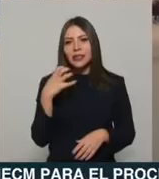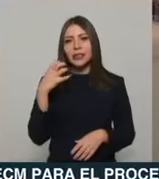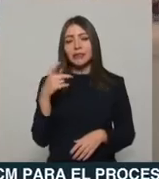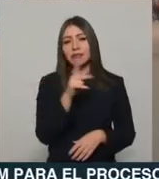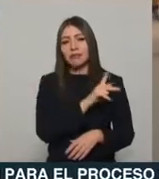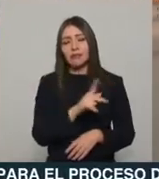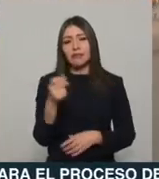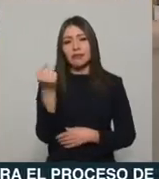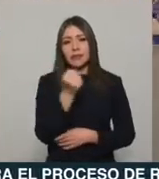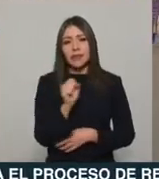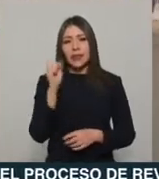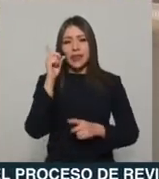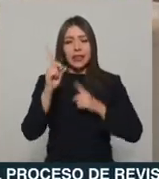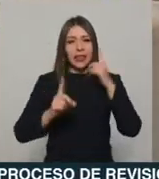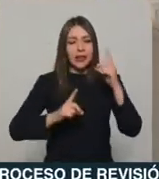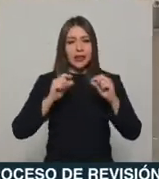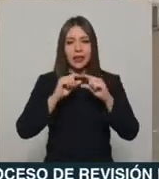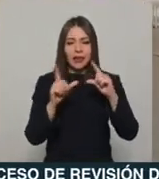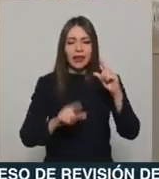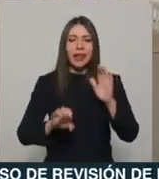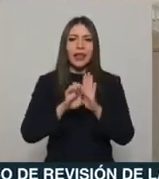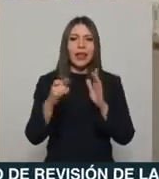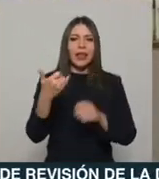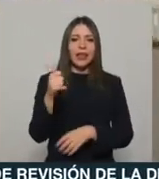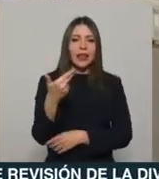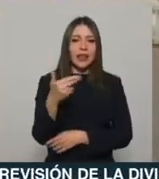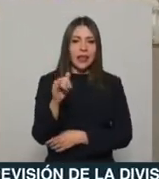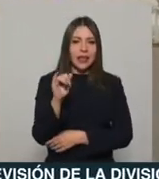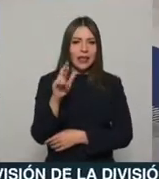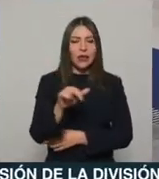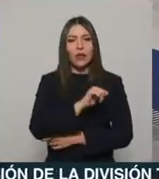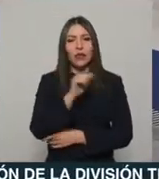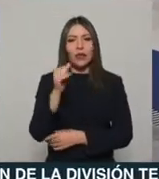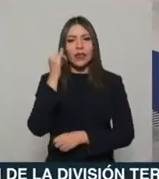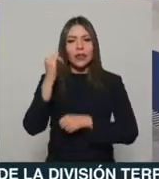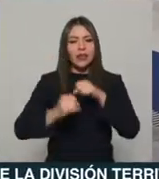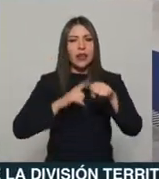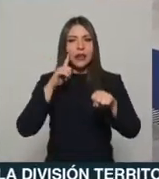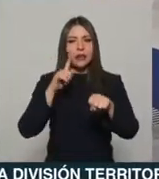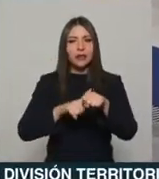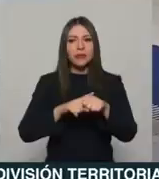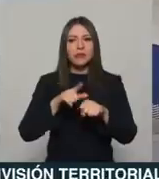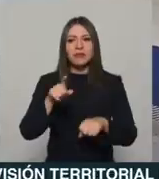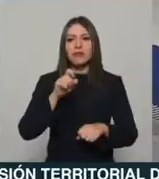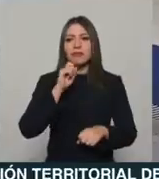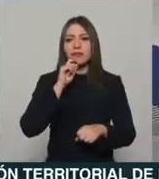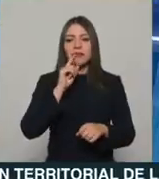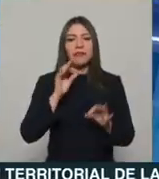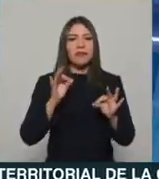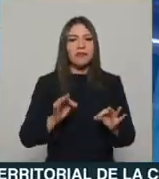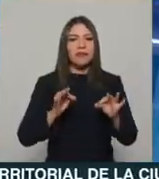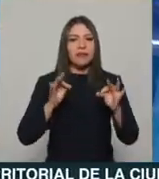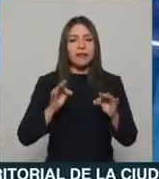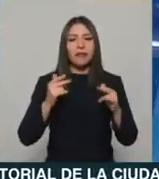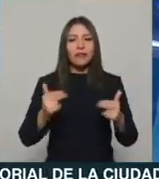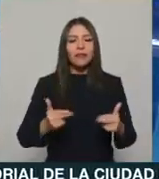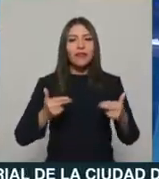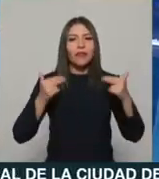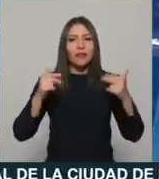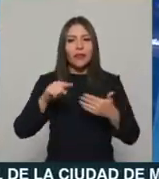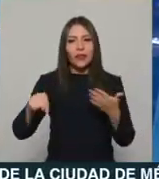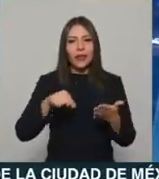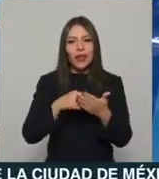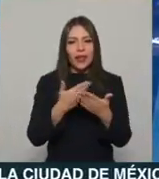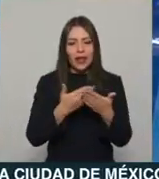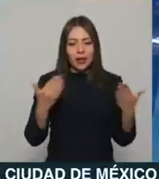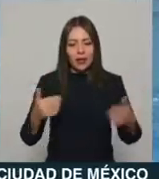grandes deportistas nacionales como Jair Ocampo e internacionales han dejado un legado en este lugar y hoy se preparan